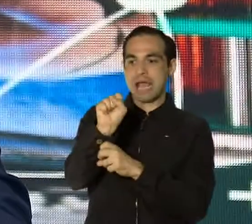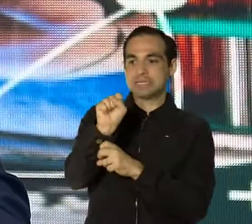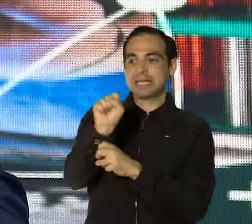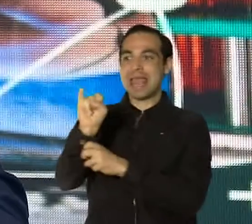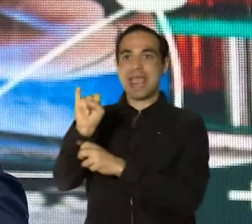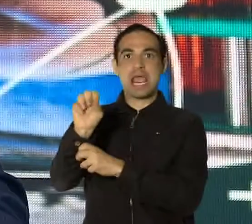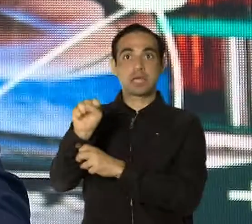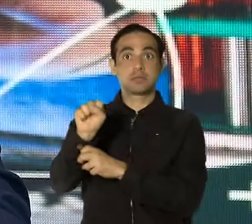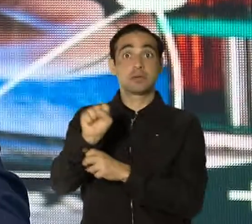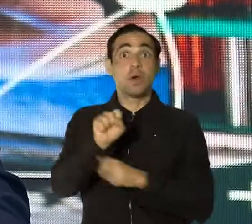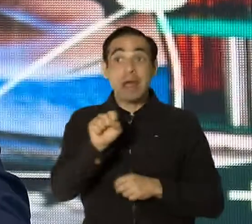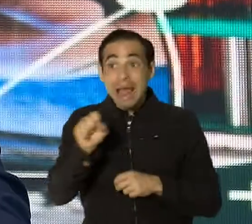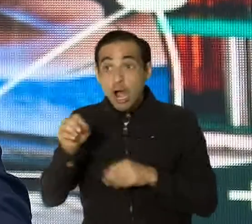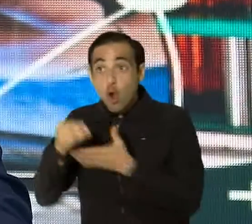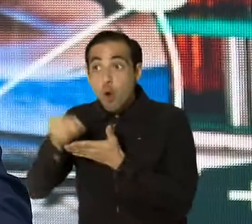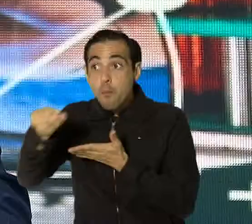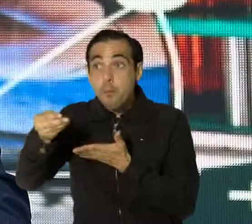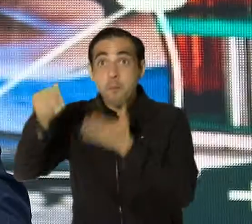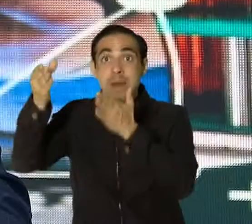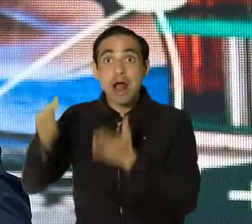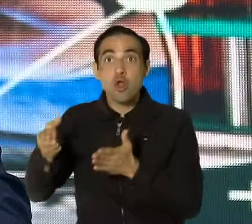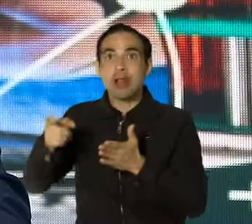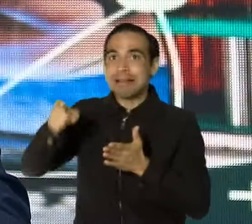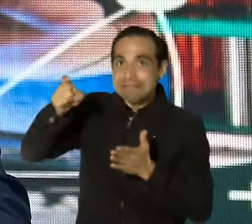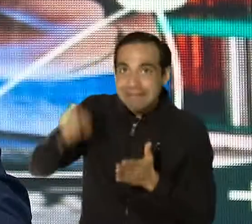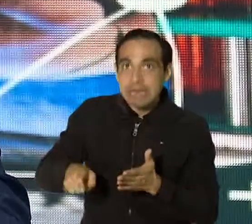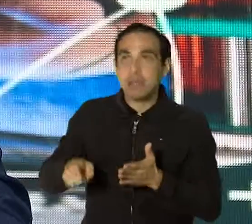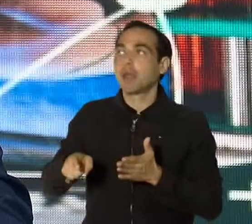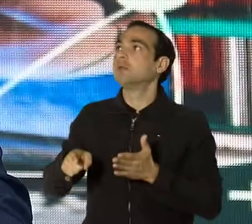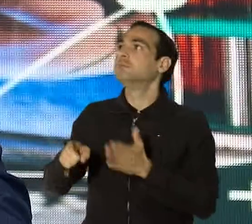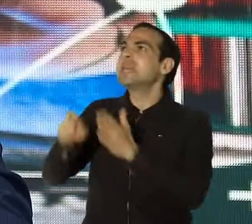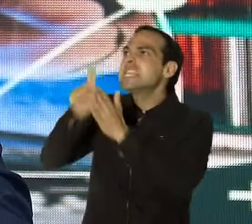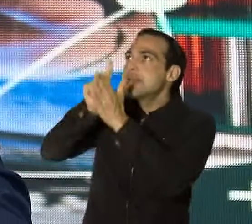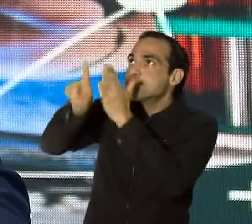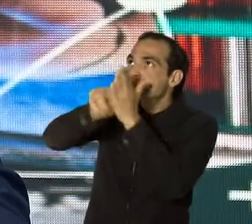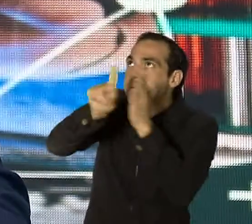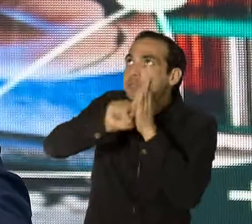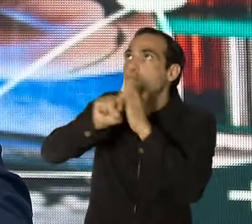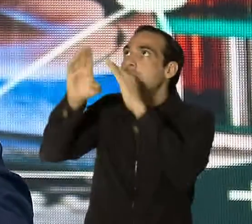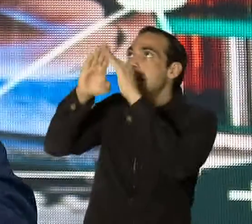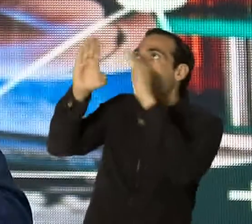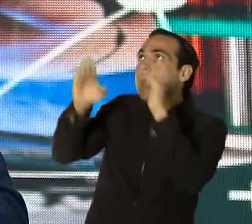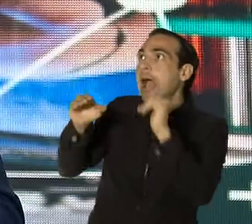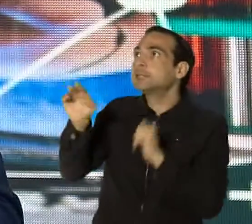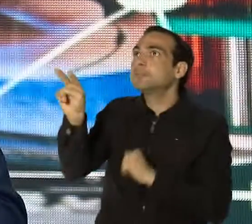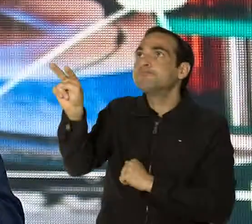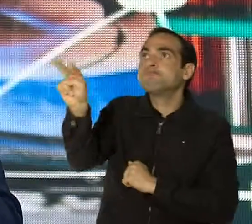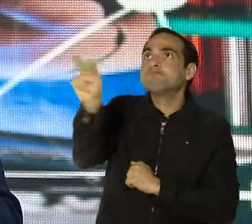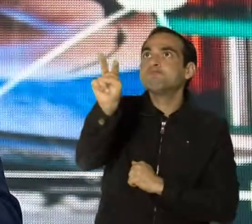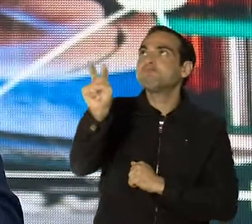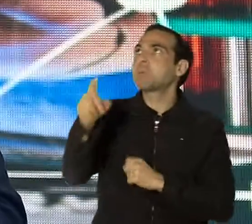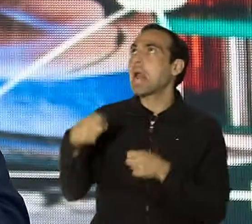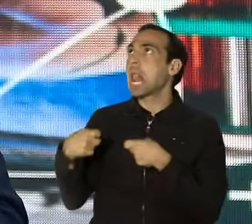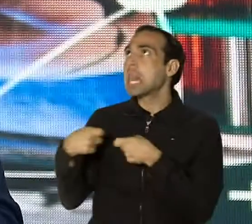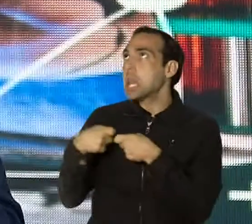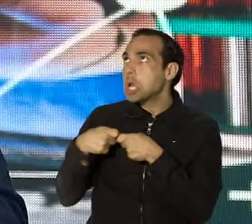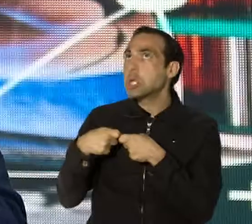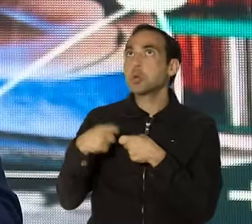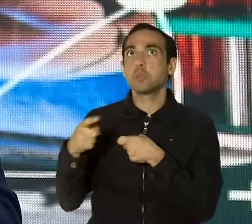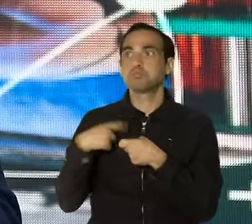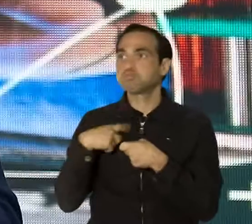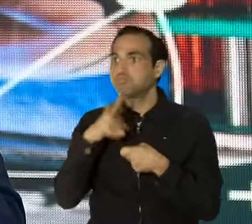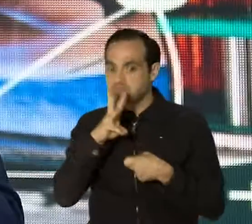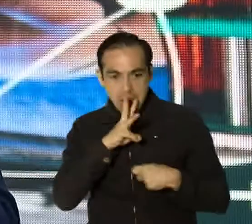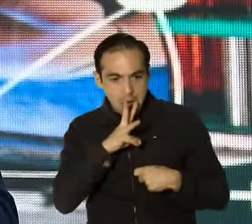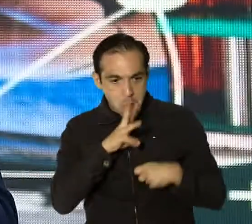home inspection. Tiene que llevar a una persona que está calificada para verificar lo eléctrico, lo pluvial